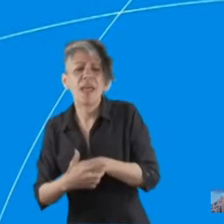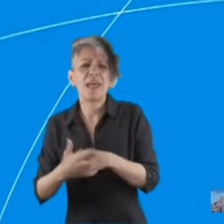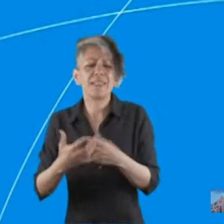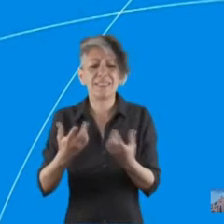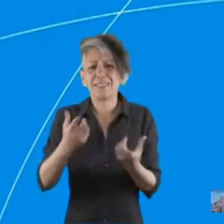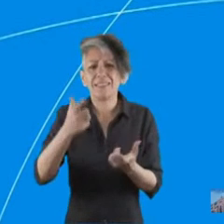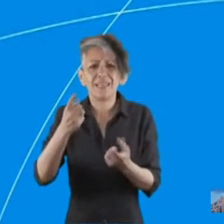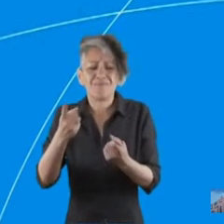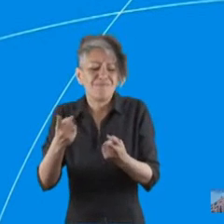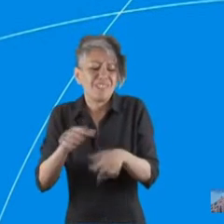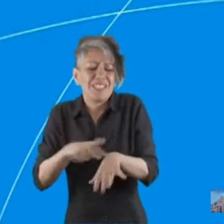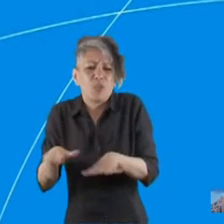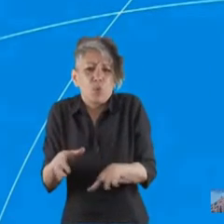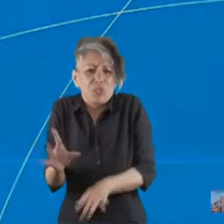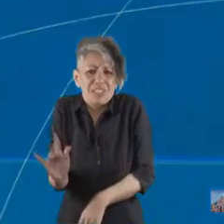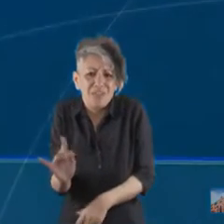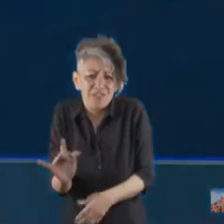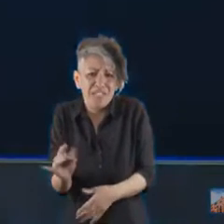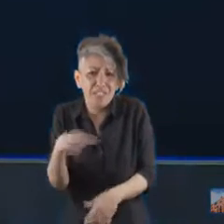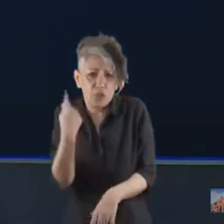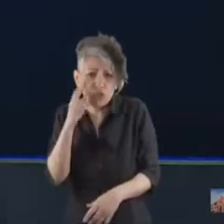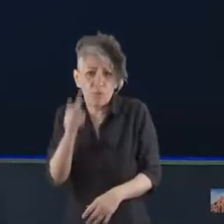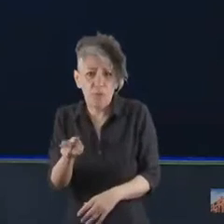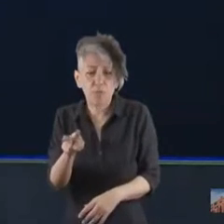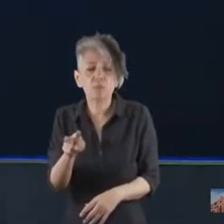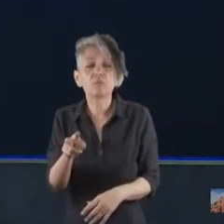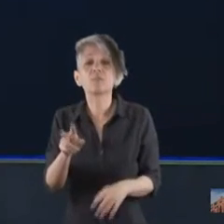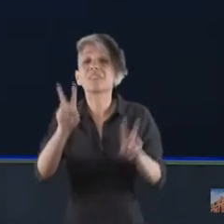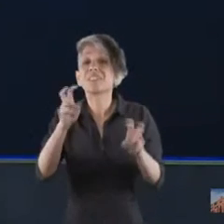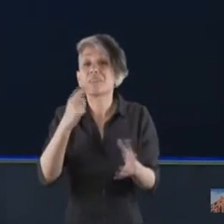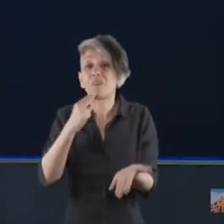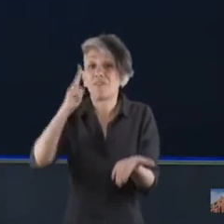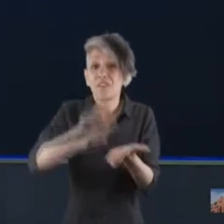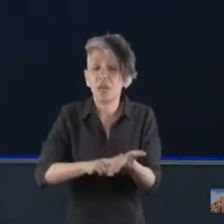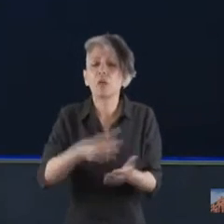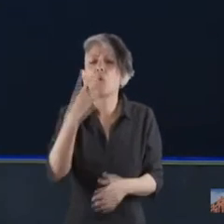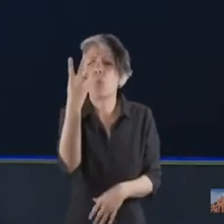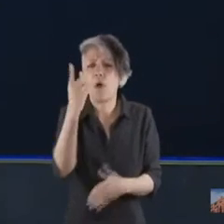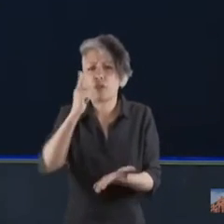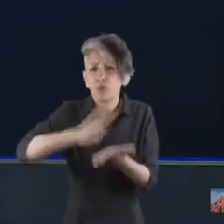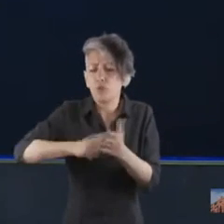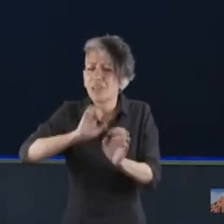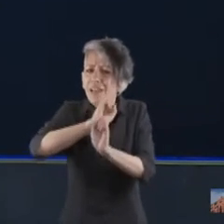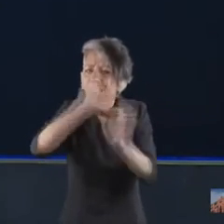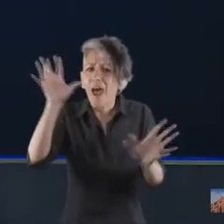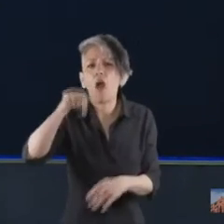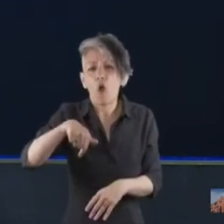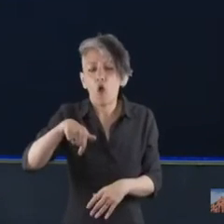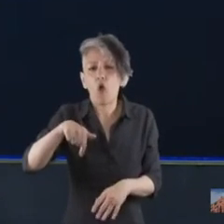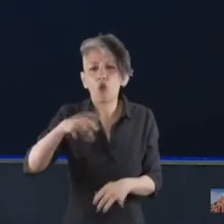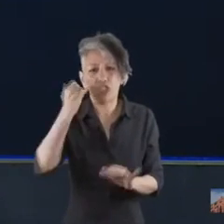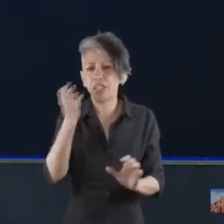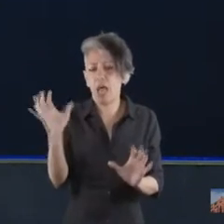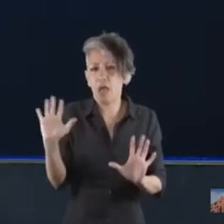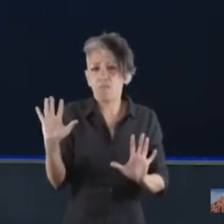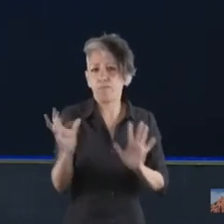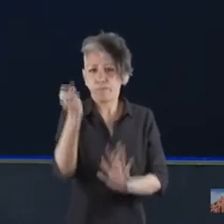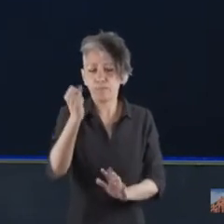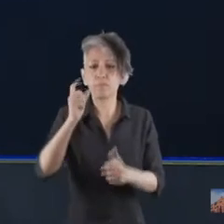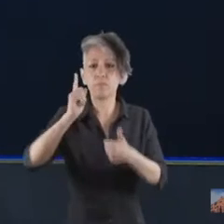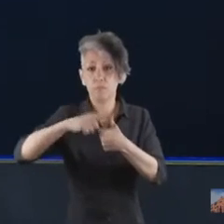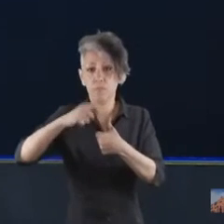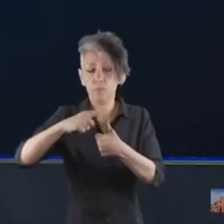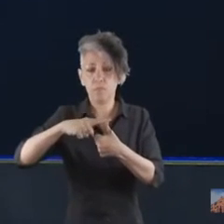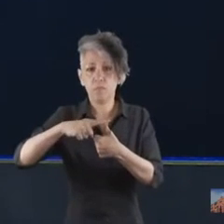en materia de orden fiscal quiero dejar cuatro decisiones claras que tomamos en el día de hoy la primera